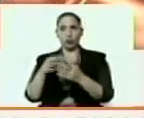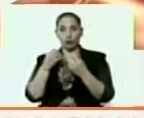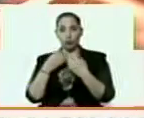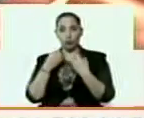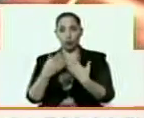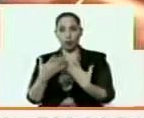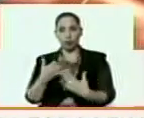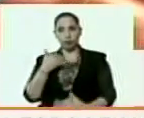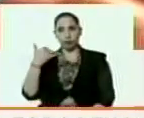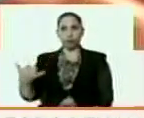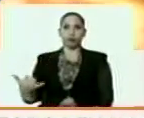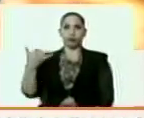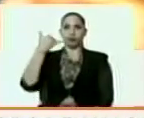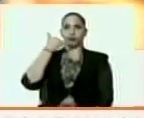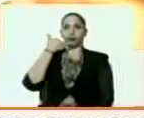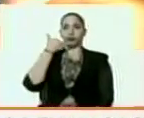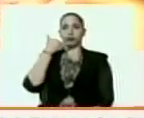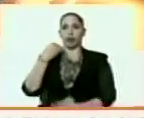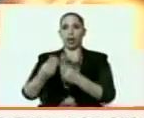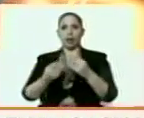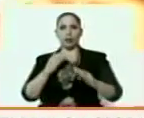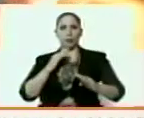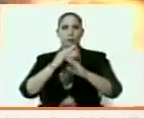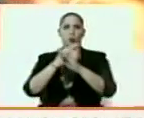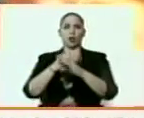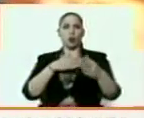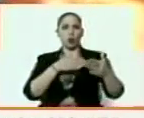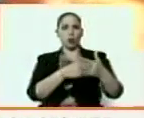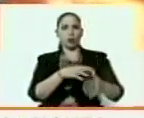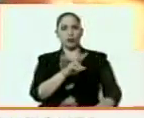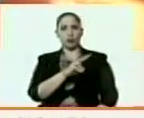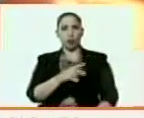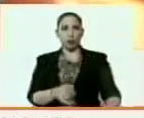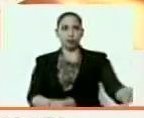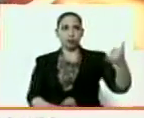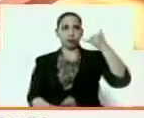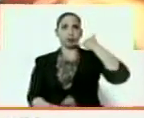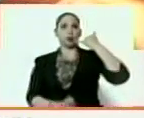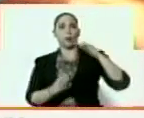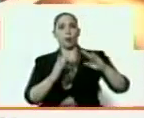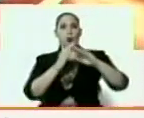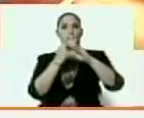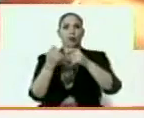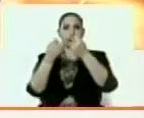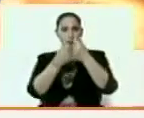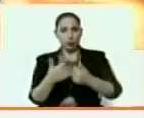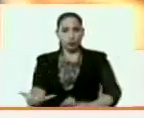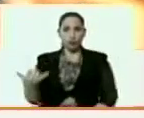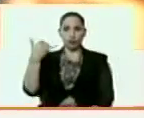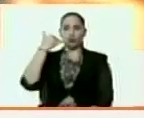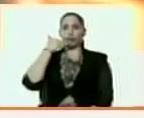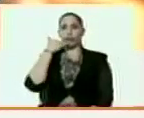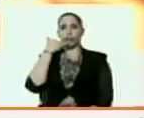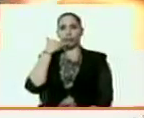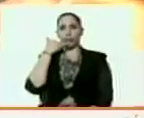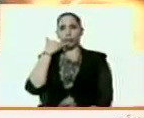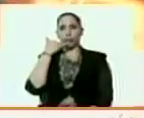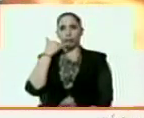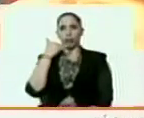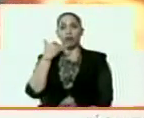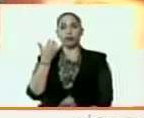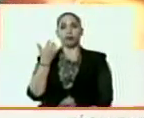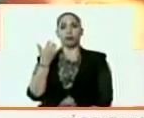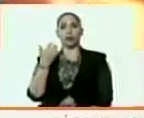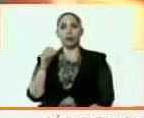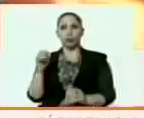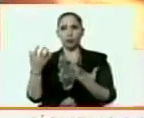un teléfono y ejerce bloqueo contra la República, levanta un teléfono y te bloquean las cuentas, levanta un teléfono, salvo países, y